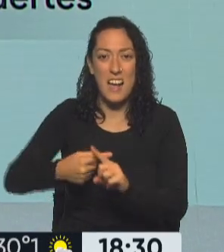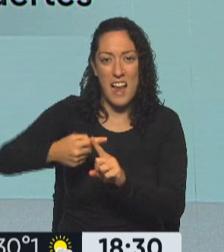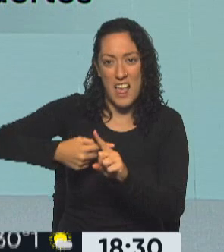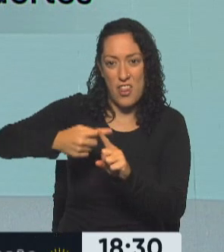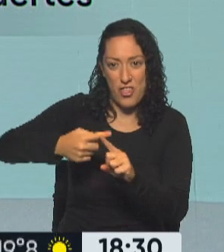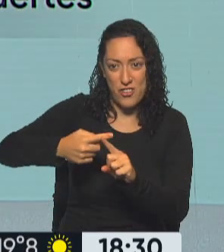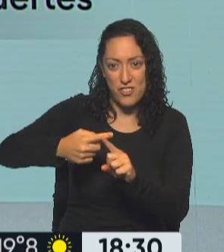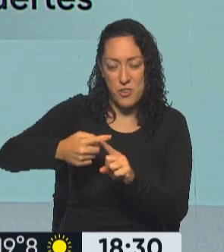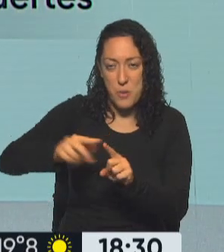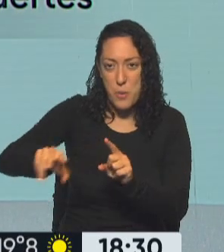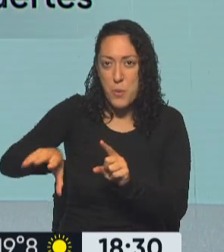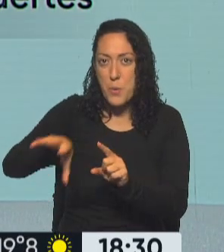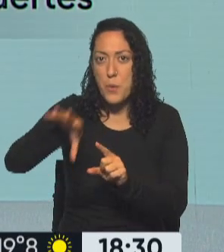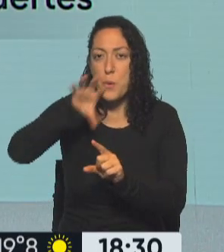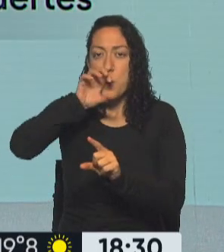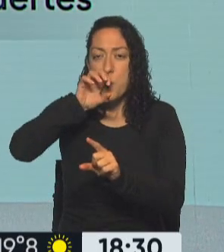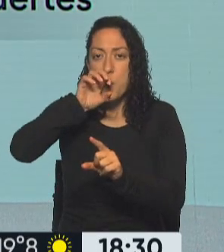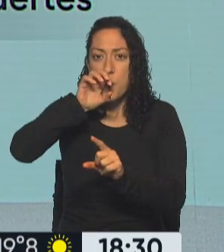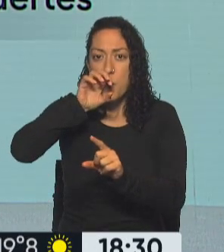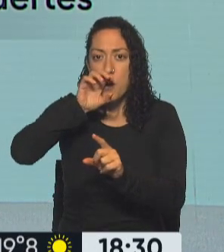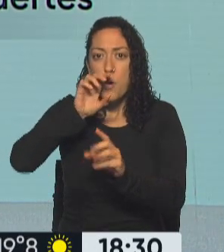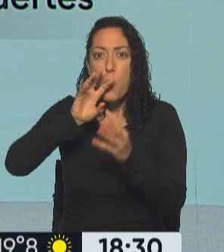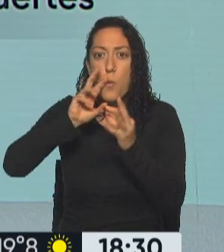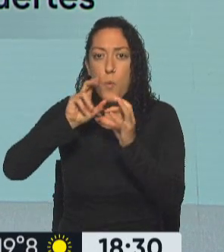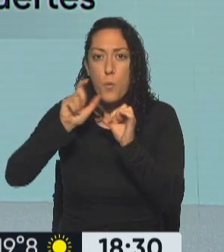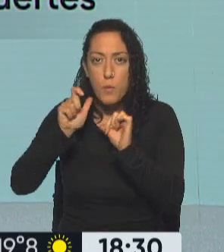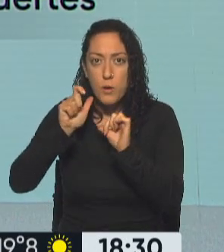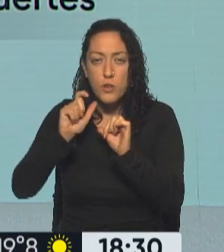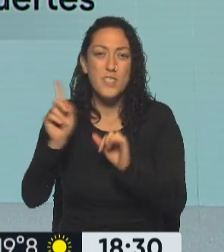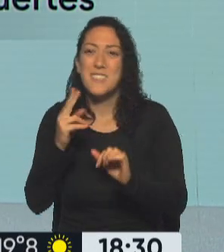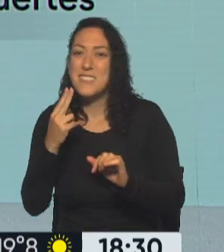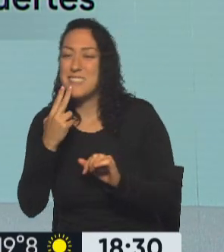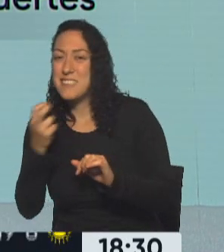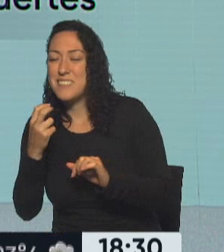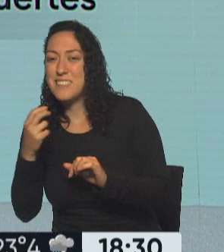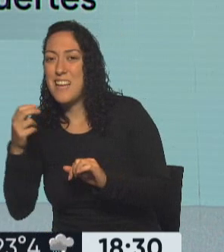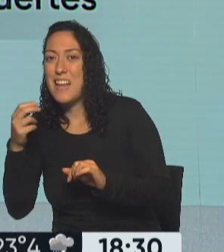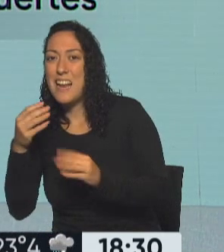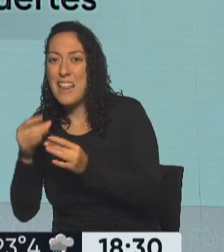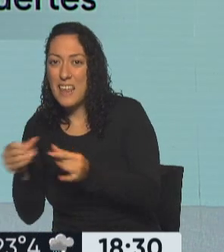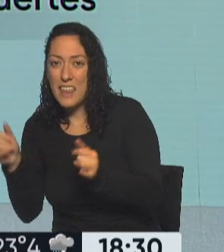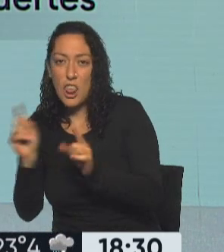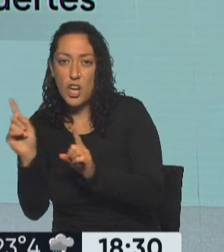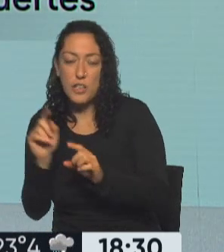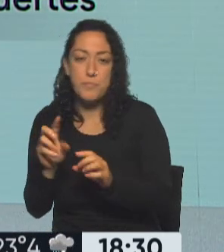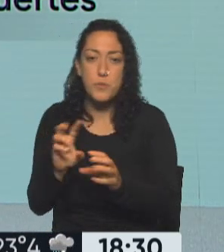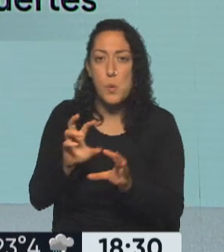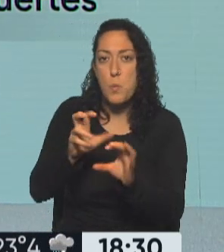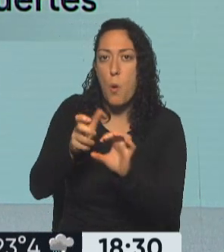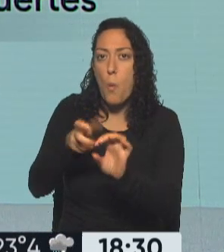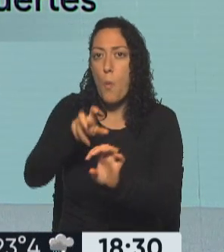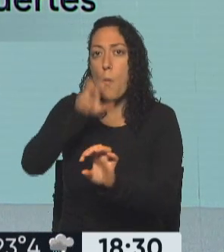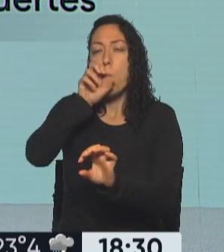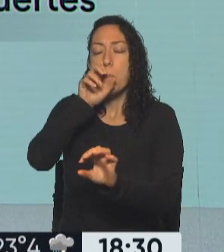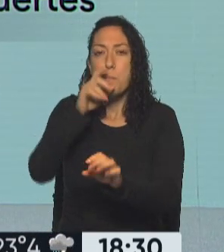se inhala humo, no líquido como en el caso del cigarrillo electrónico, pero el problema que detecta el